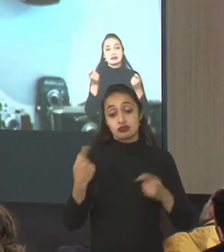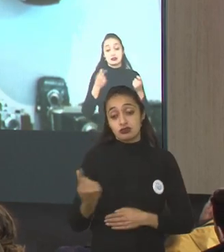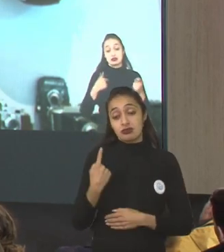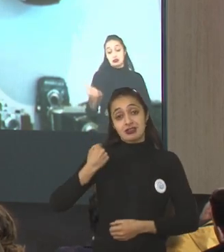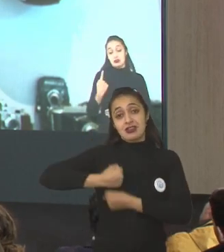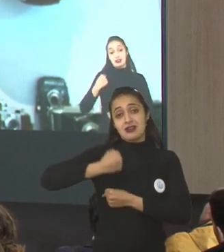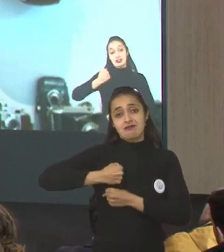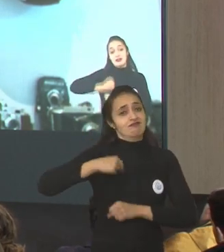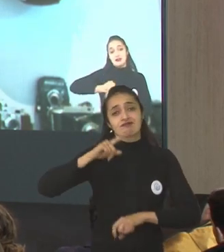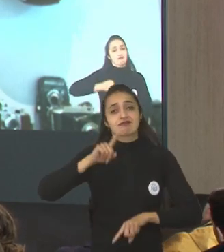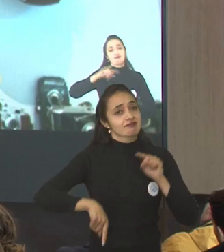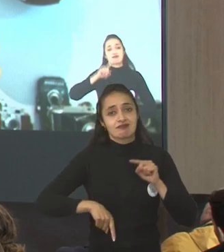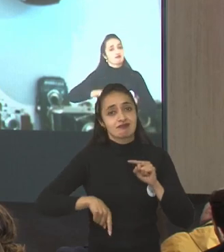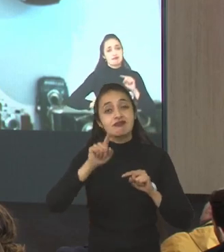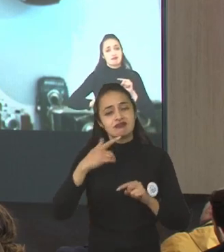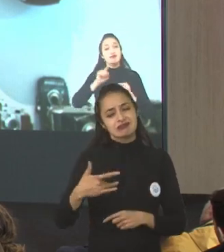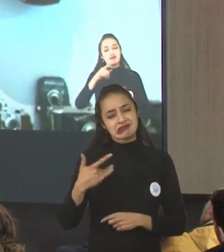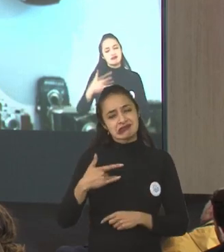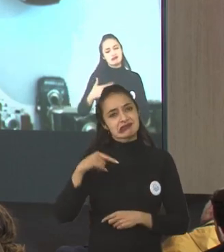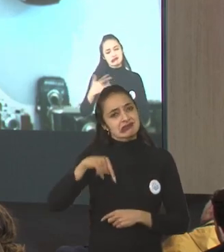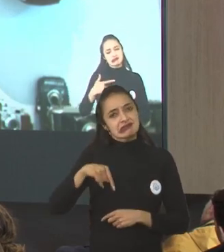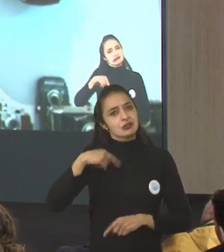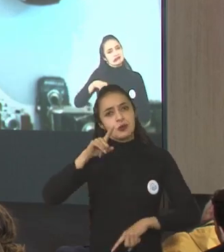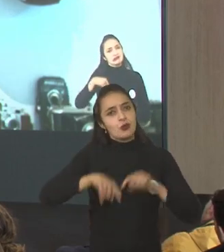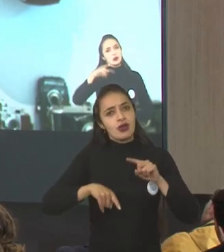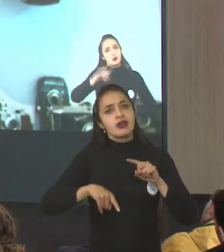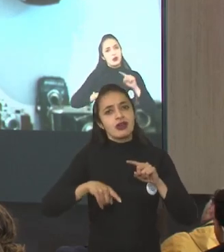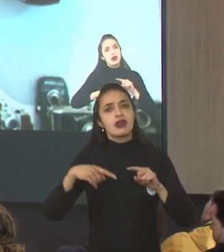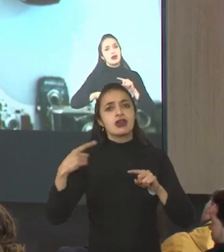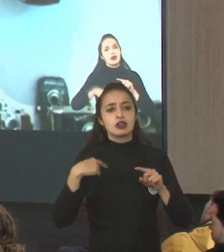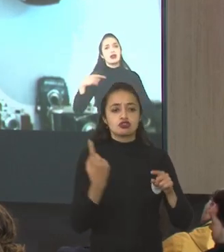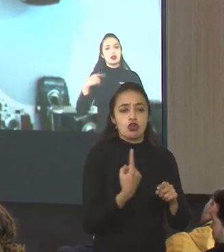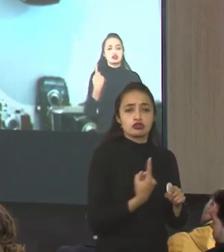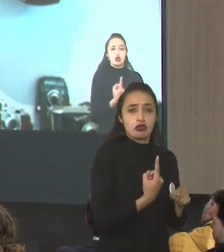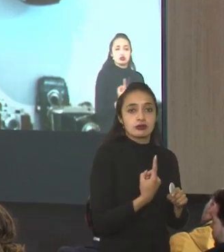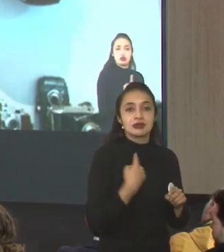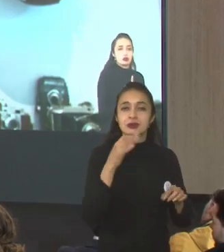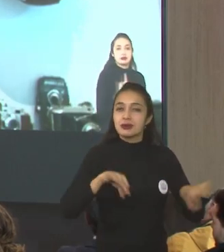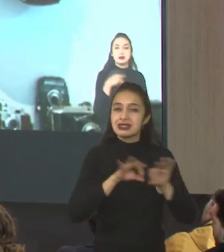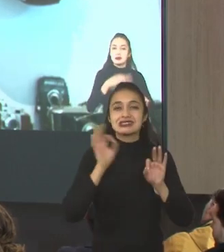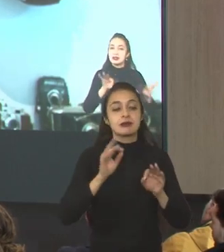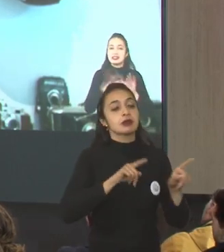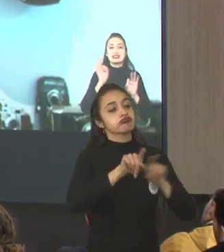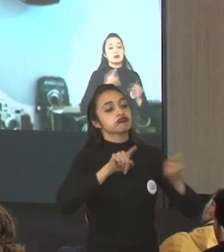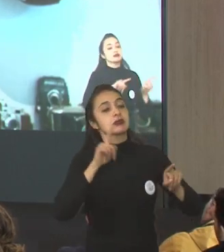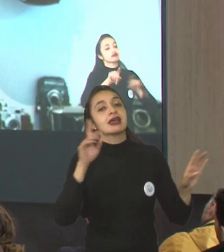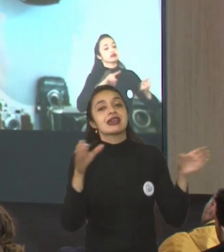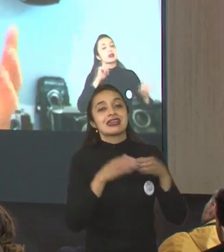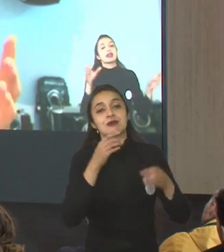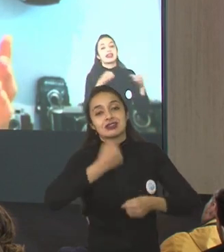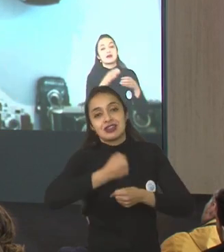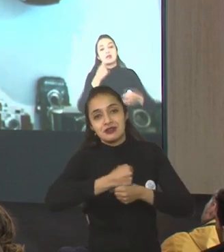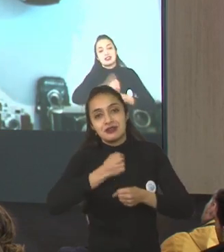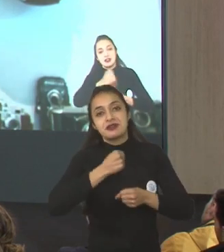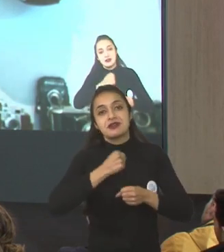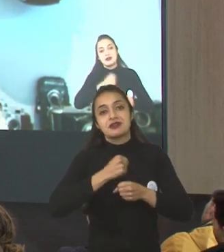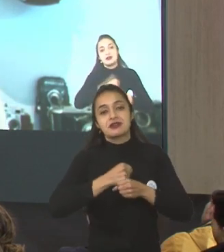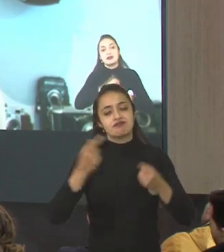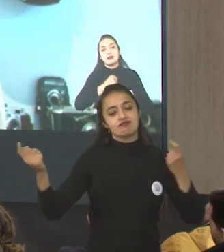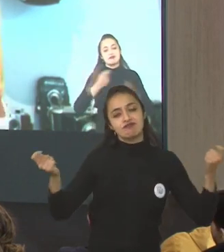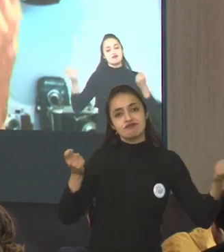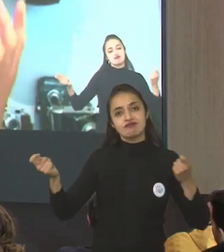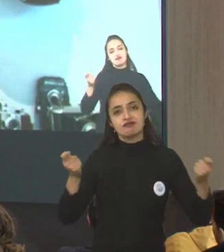solo. Y yo siento que ni en esta ni en ninguna, ¿no? Todo es un trabajo en equipo. Los invito a que conformen los mejores equipos, a que se rodeen